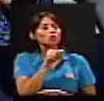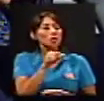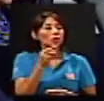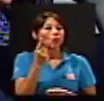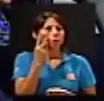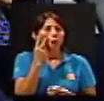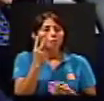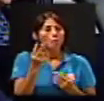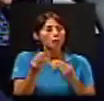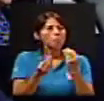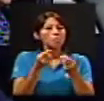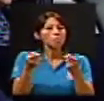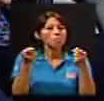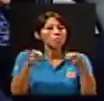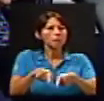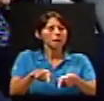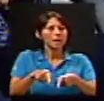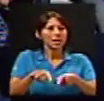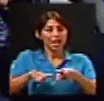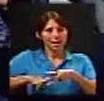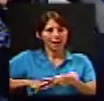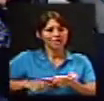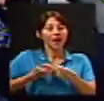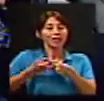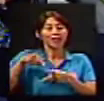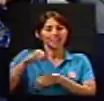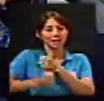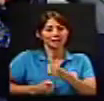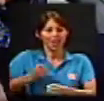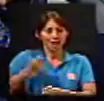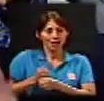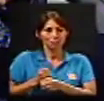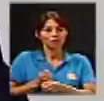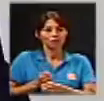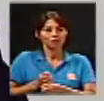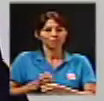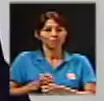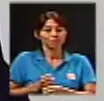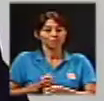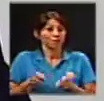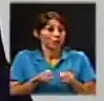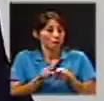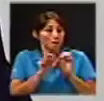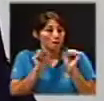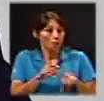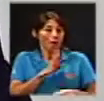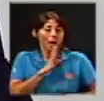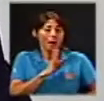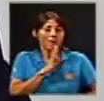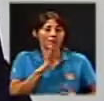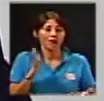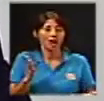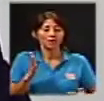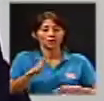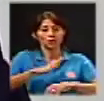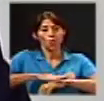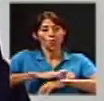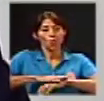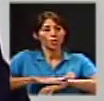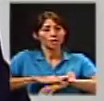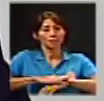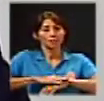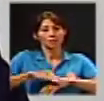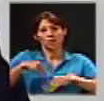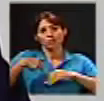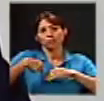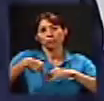usted el arranque de este año? Y hasta se vale hablar del resto de la